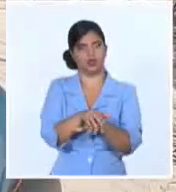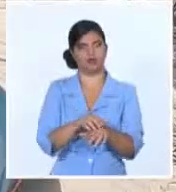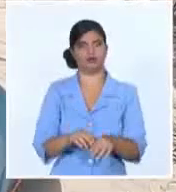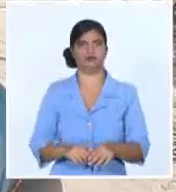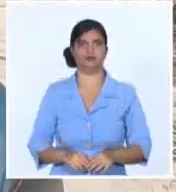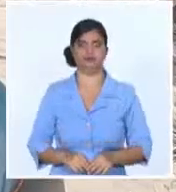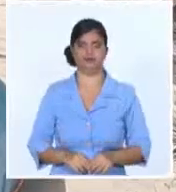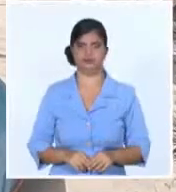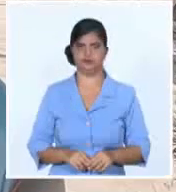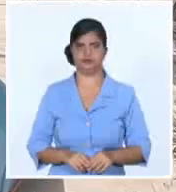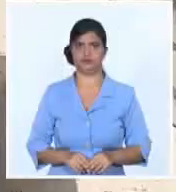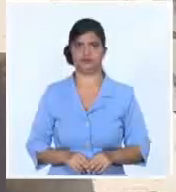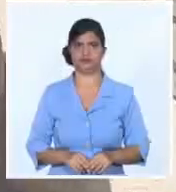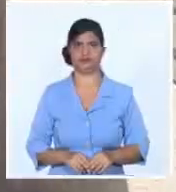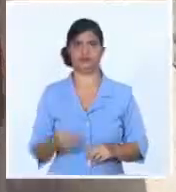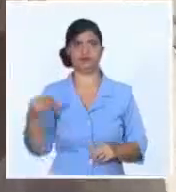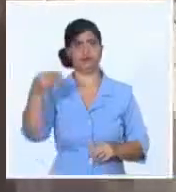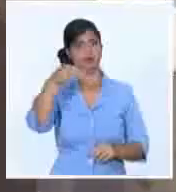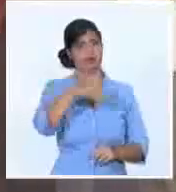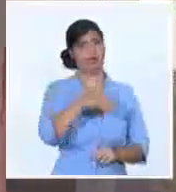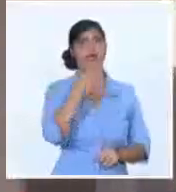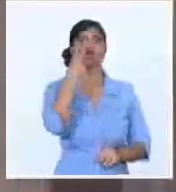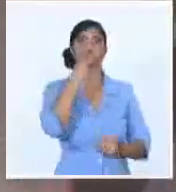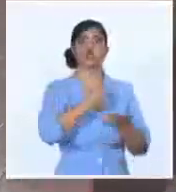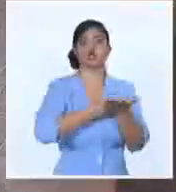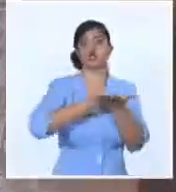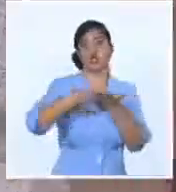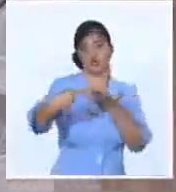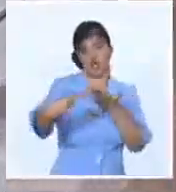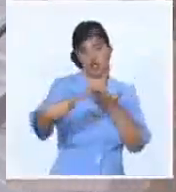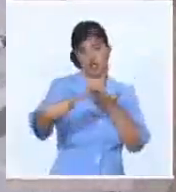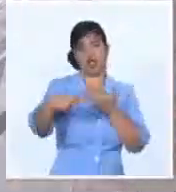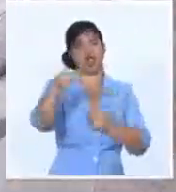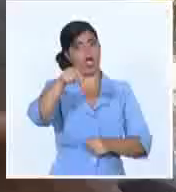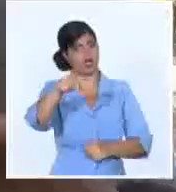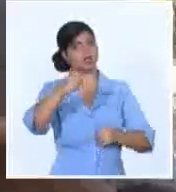Ellos están 15 días aquí, en estas condiciones que ustedes pueden ver.